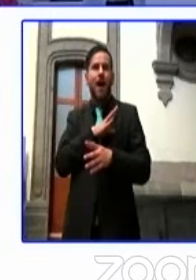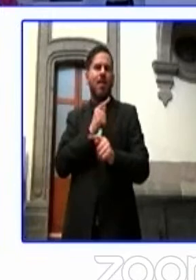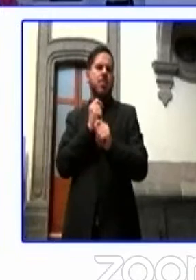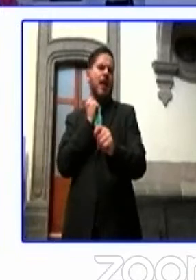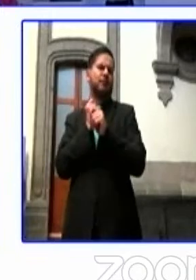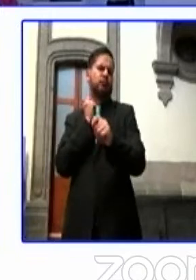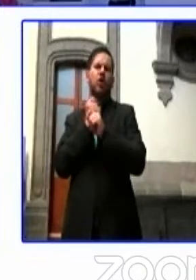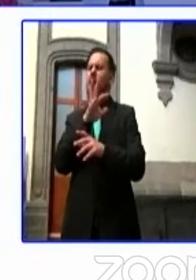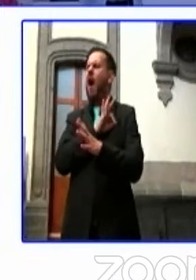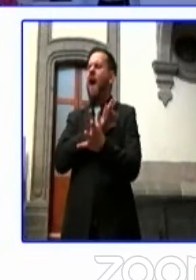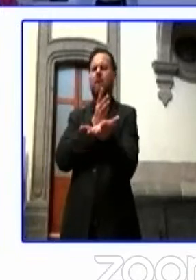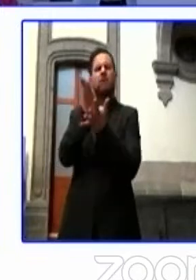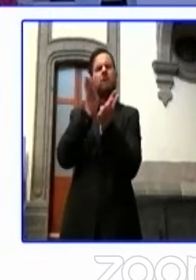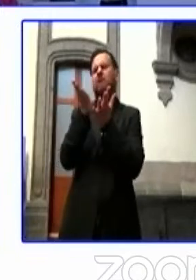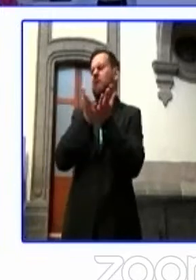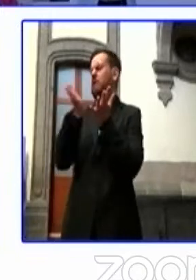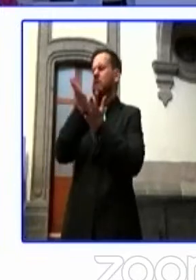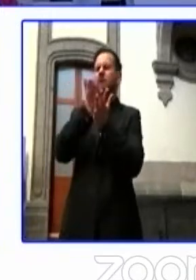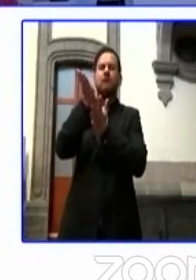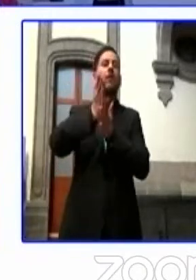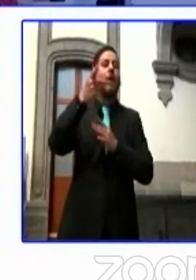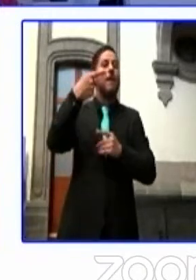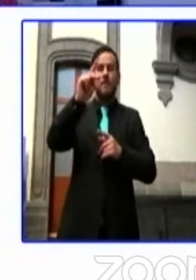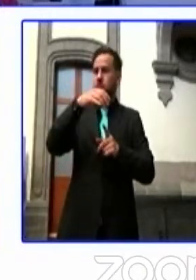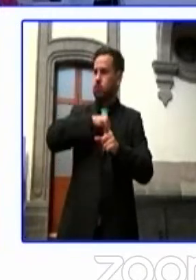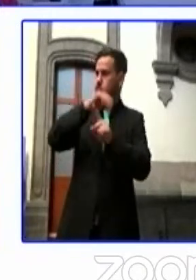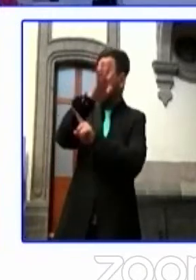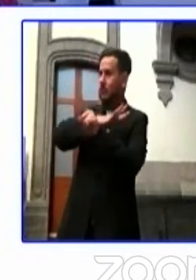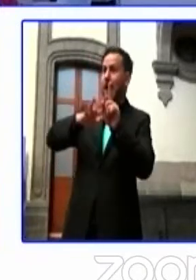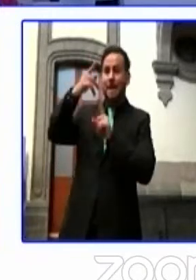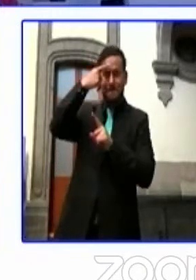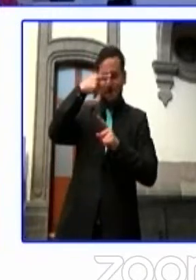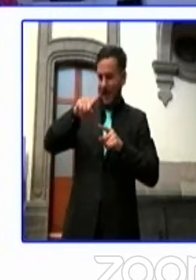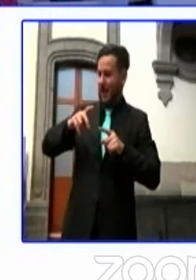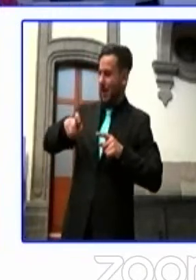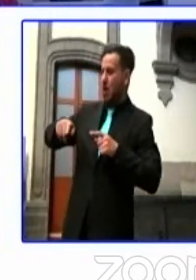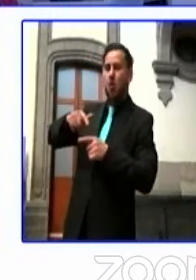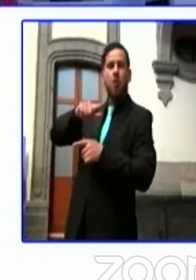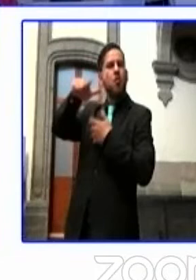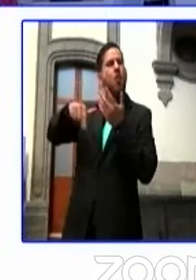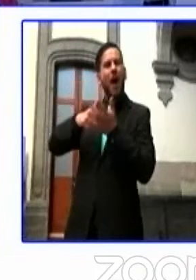accesible, pero las rutas, los entornos para llegar al transporte no lo son.